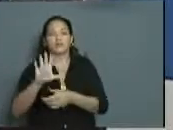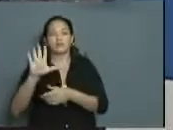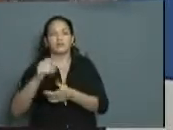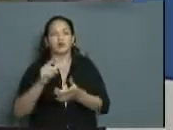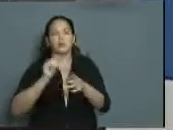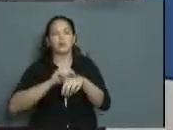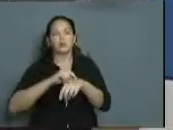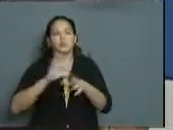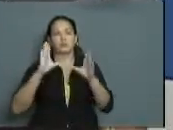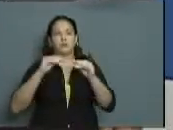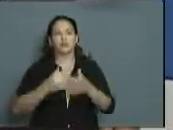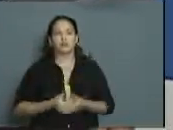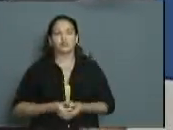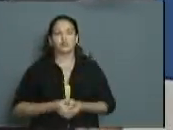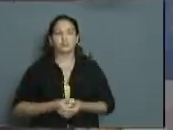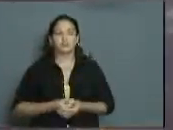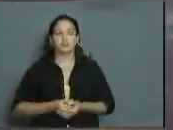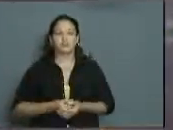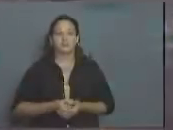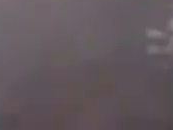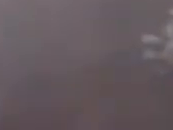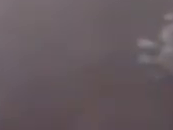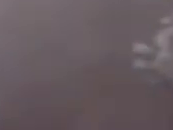aquí en la revista especial.